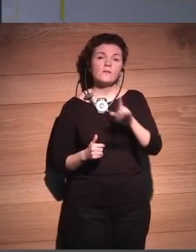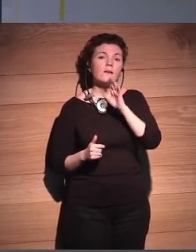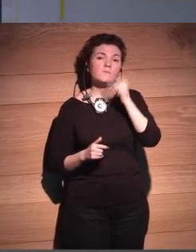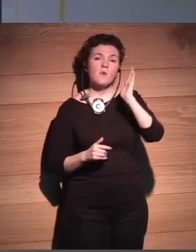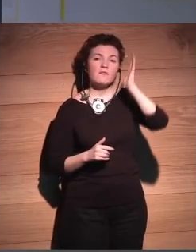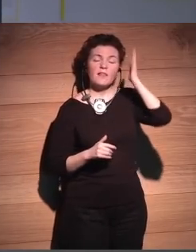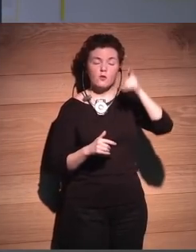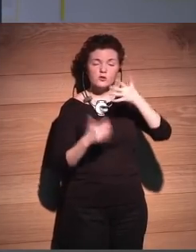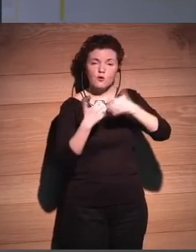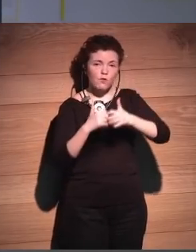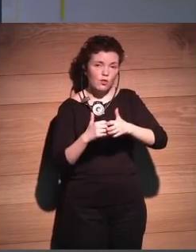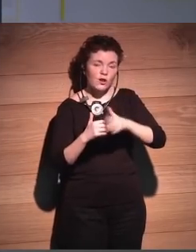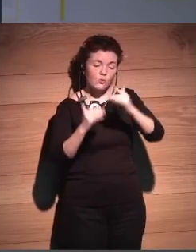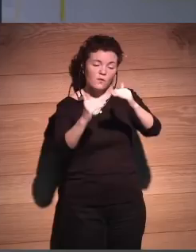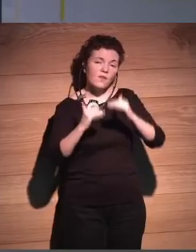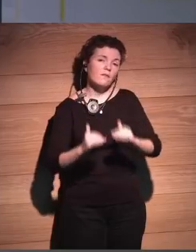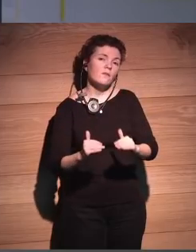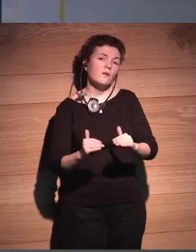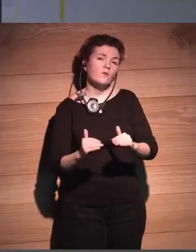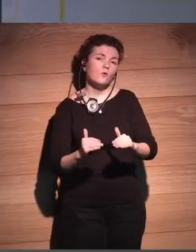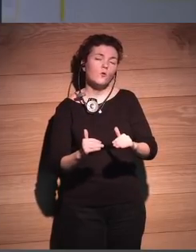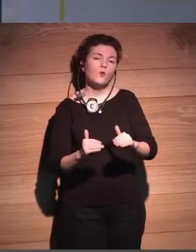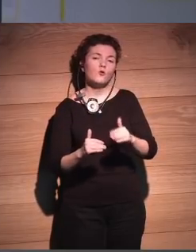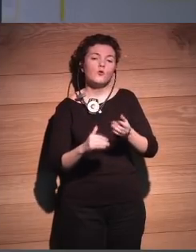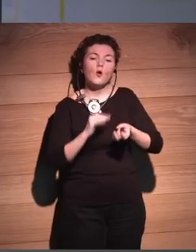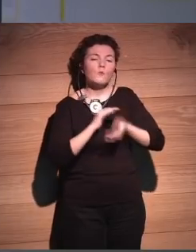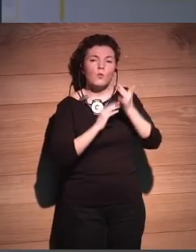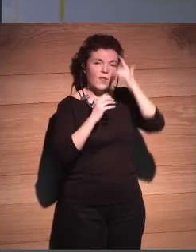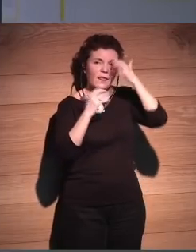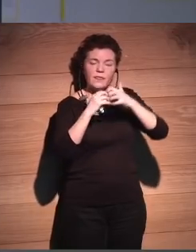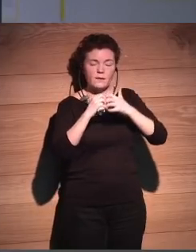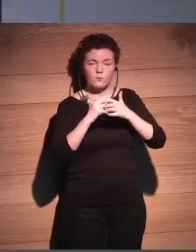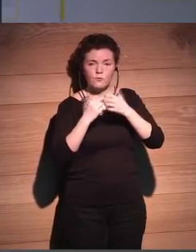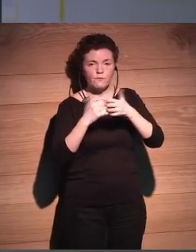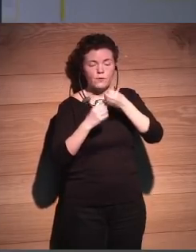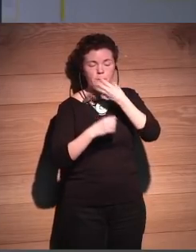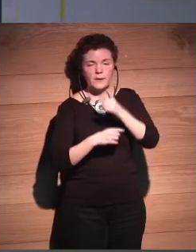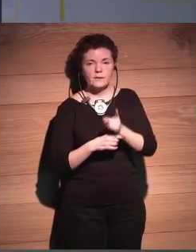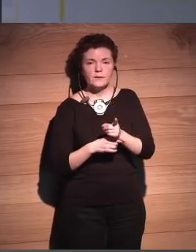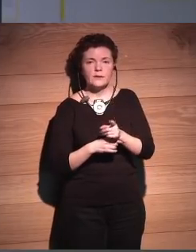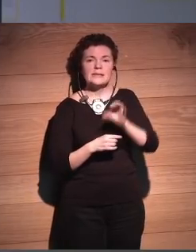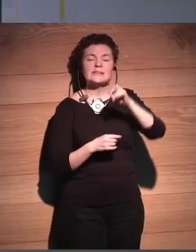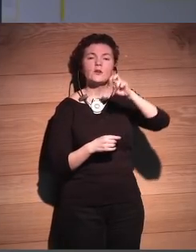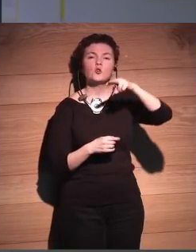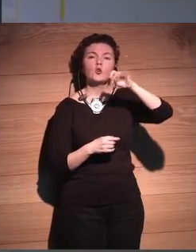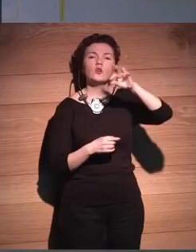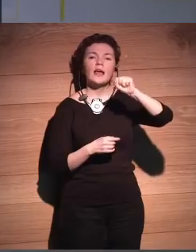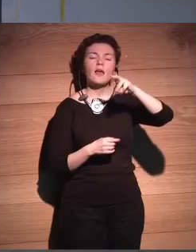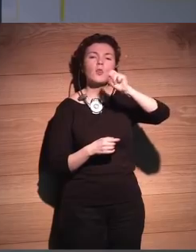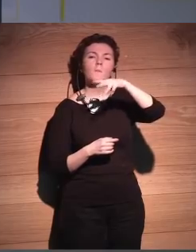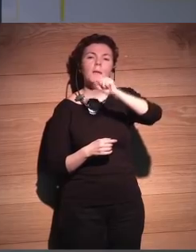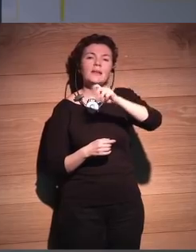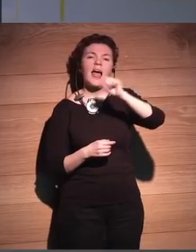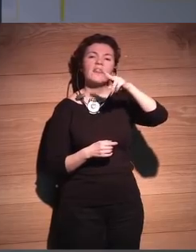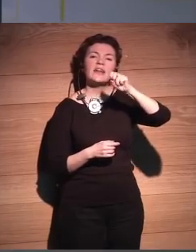afectado y no funciona y todo lo que está más abajo pues no se produce en el cerebro. Ni serotonina, ni dopamina,